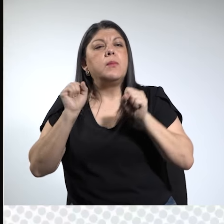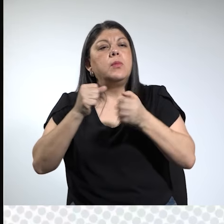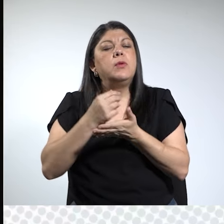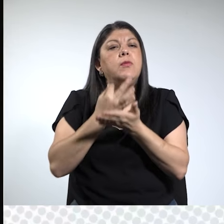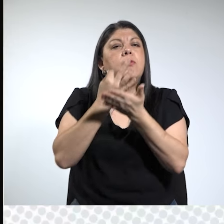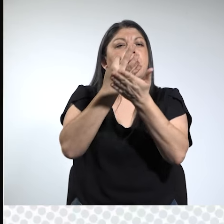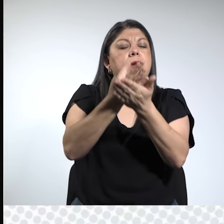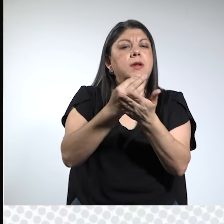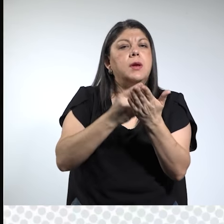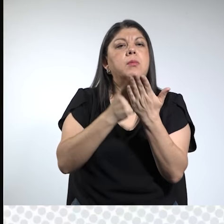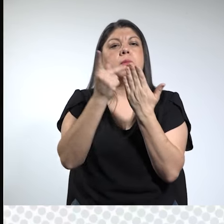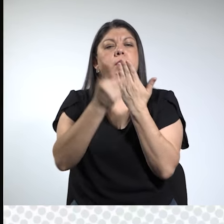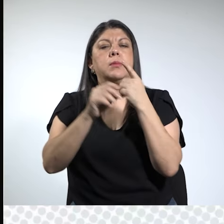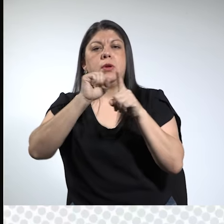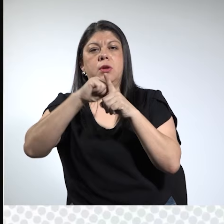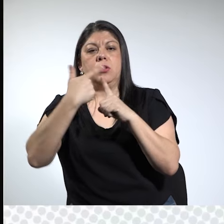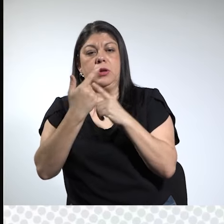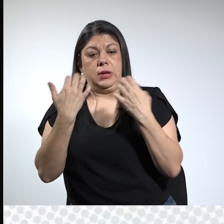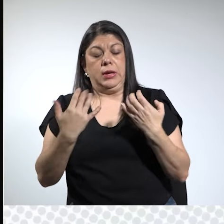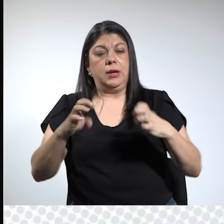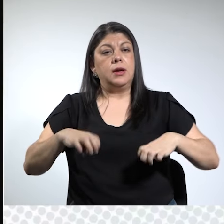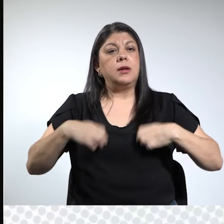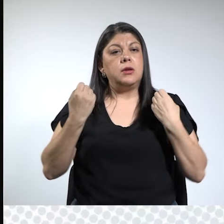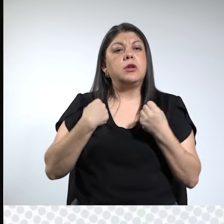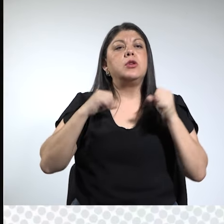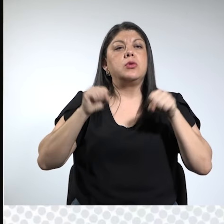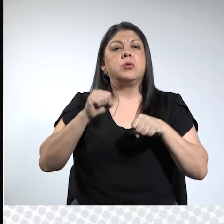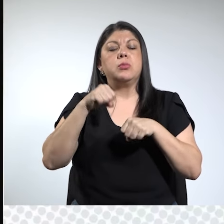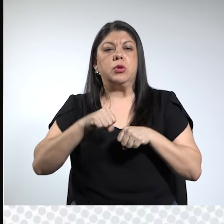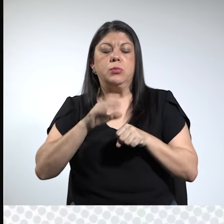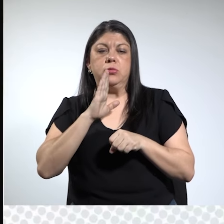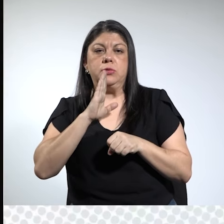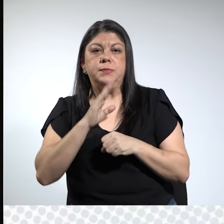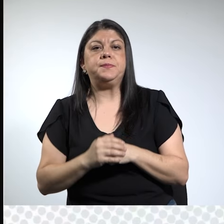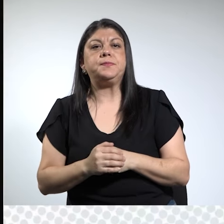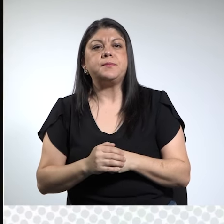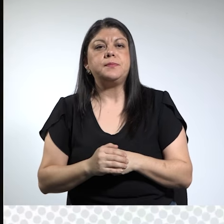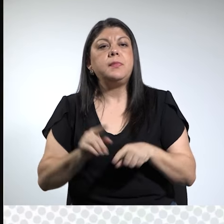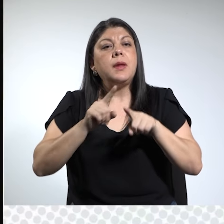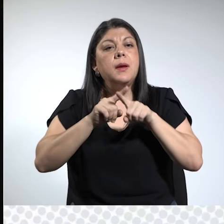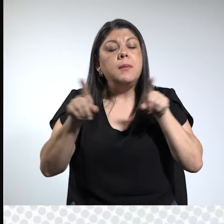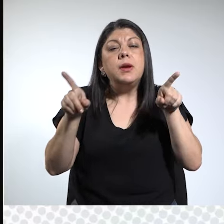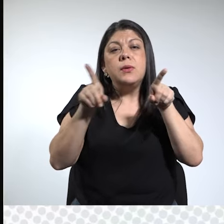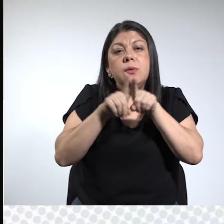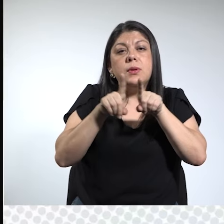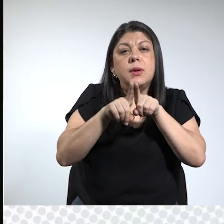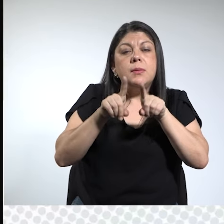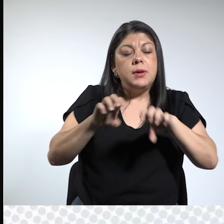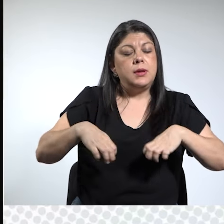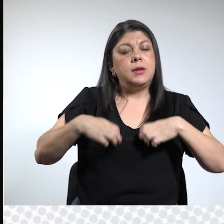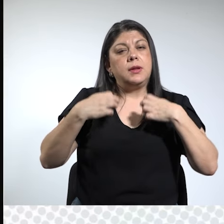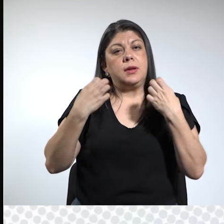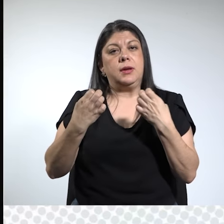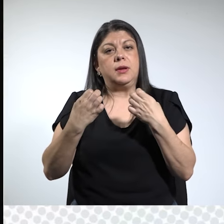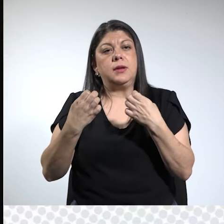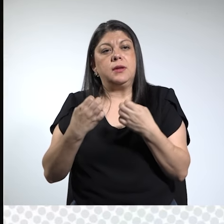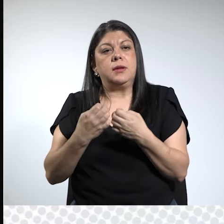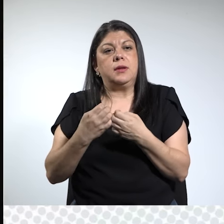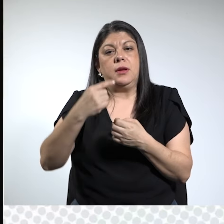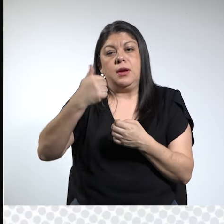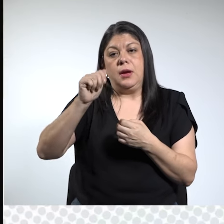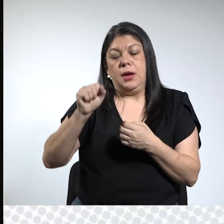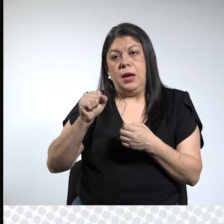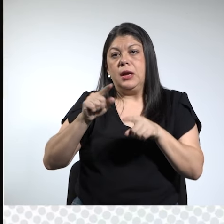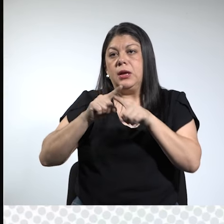los programas sociales que existen, de los cuales podemos hablar. Pero también existe la parte, por ejemplo, del gas natural y